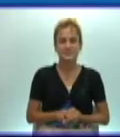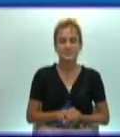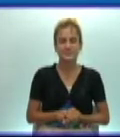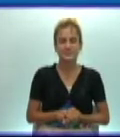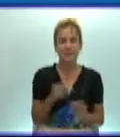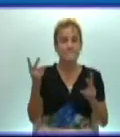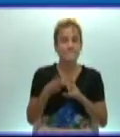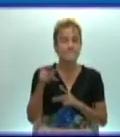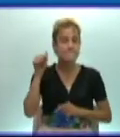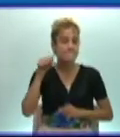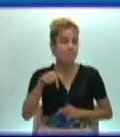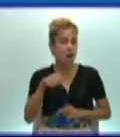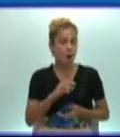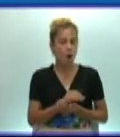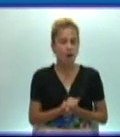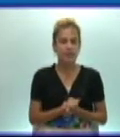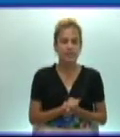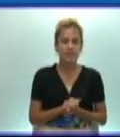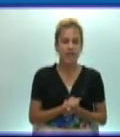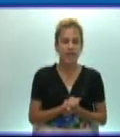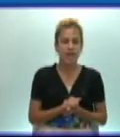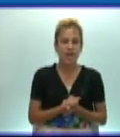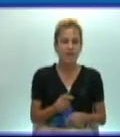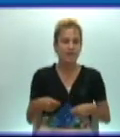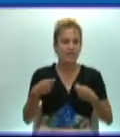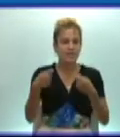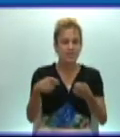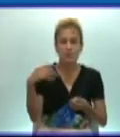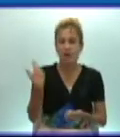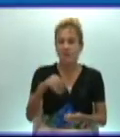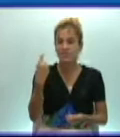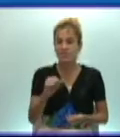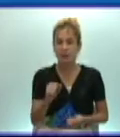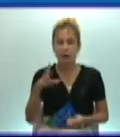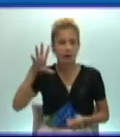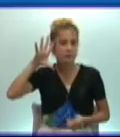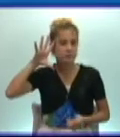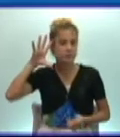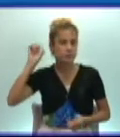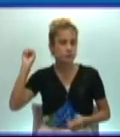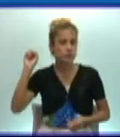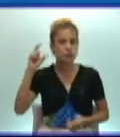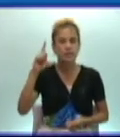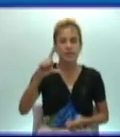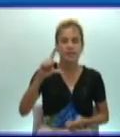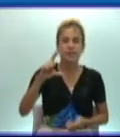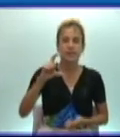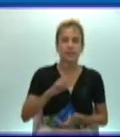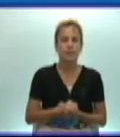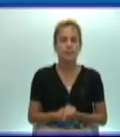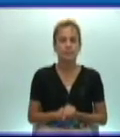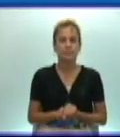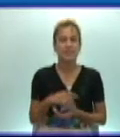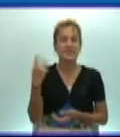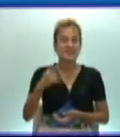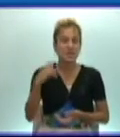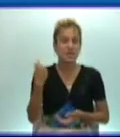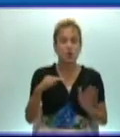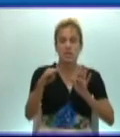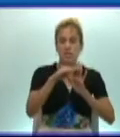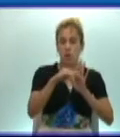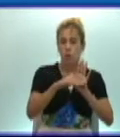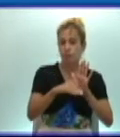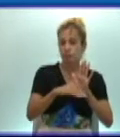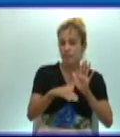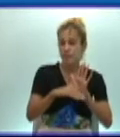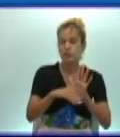Para este espacio, les proponemos ejercitar la comprensión de textos, la ejercitación de